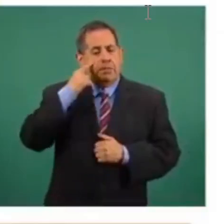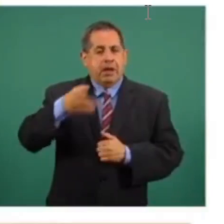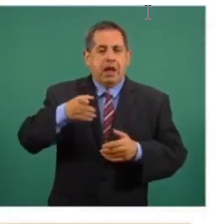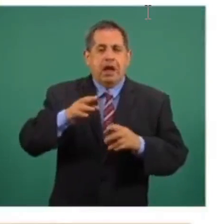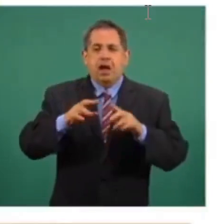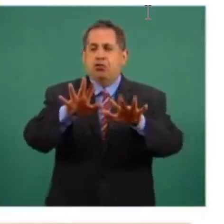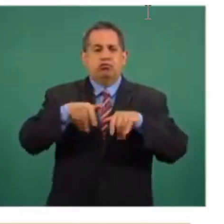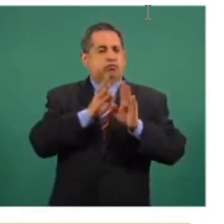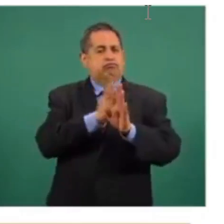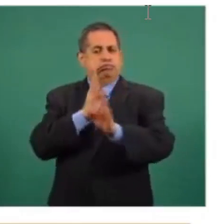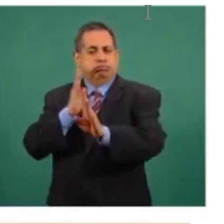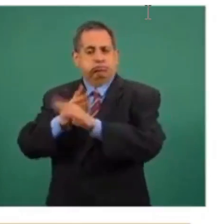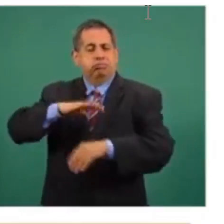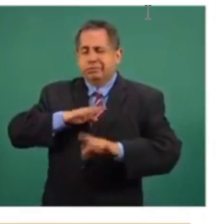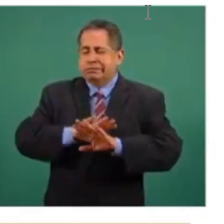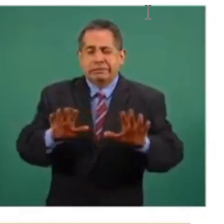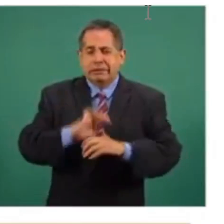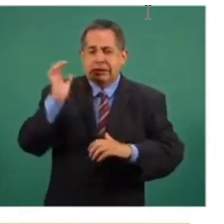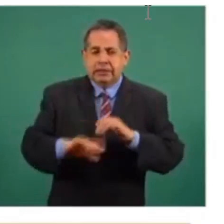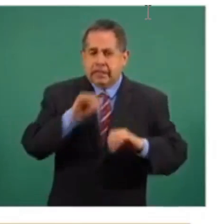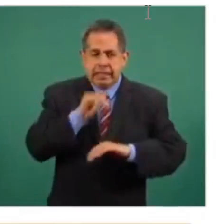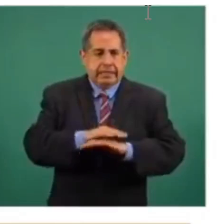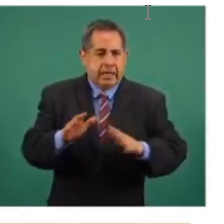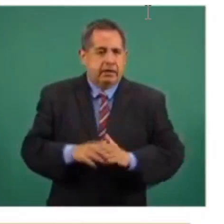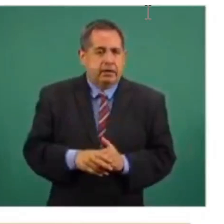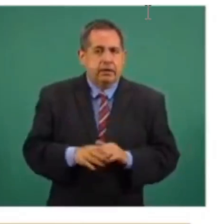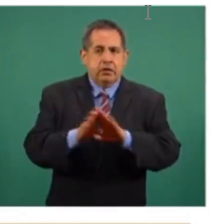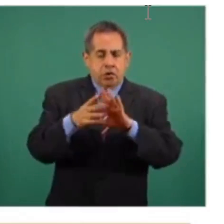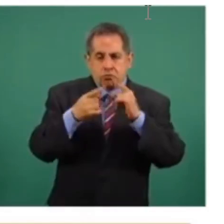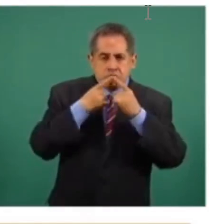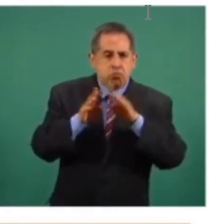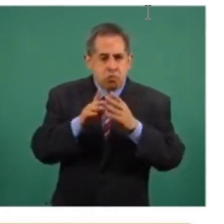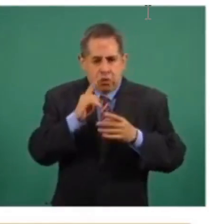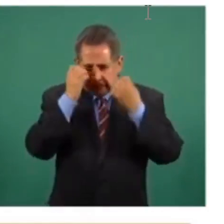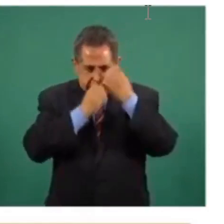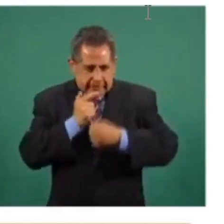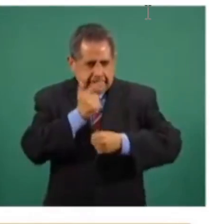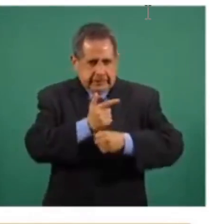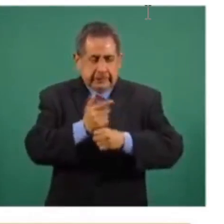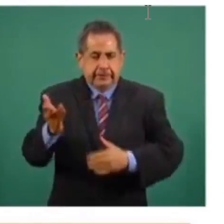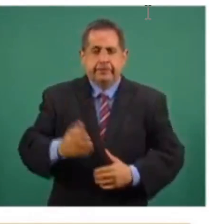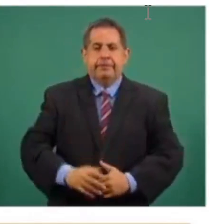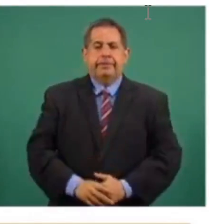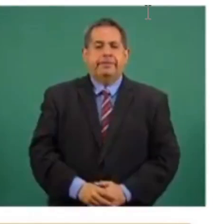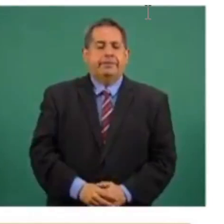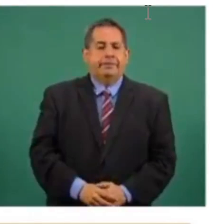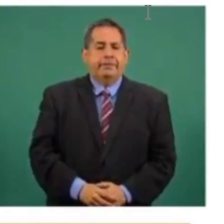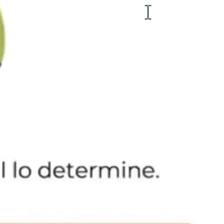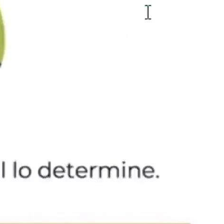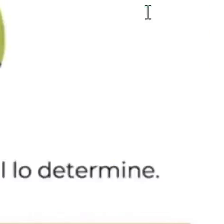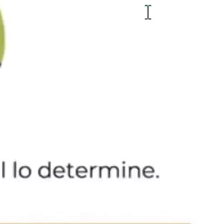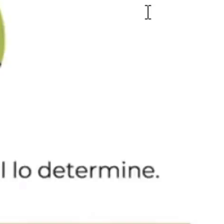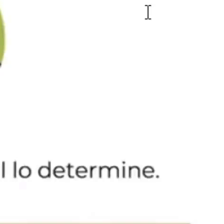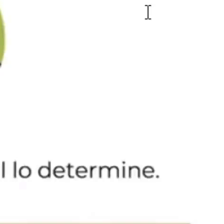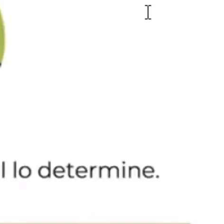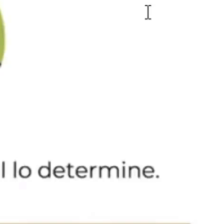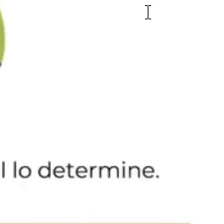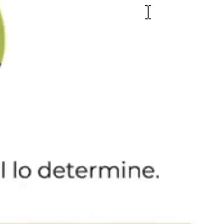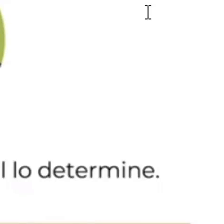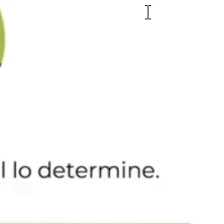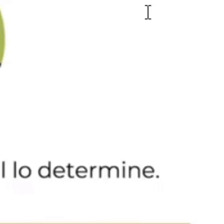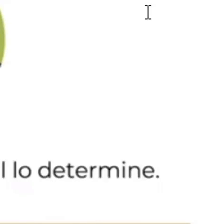ceremonias, va a haber un sistema de detección temprana para detectar cualquier caso y una cosa muy importante, el